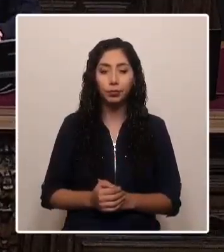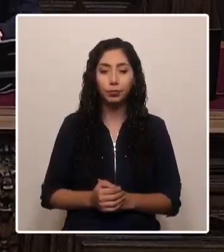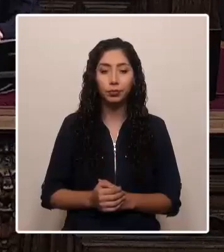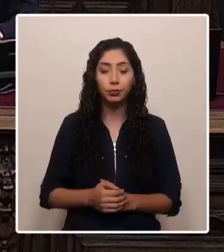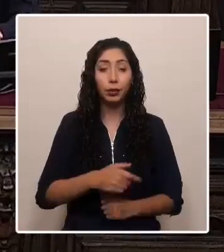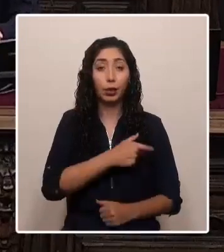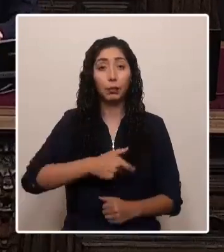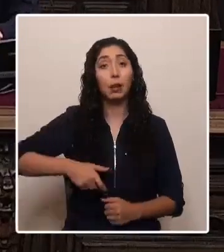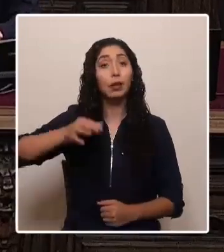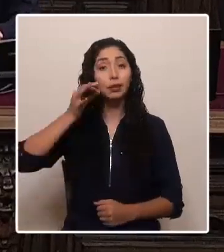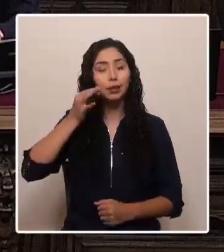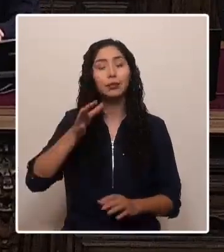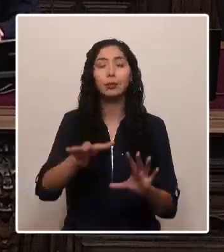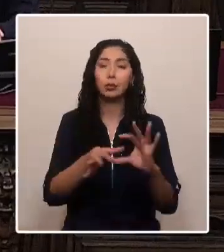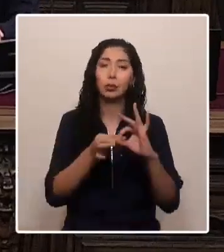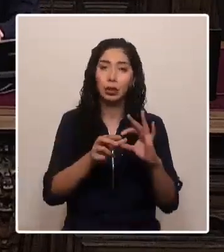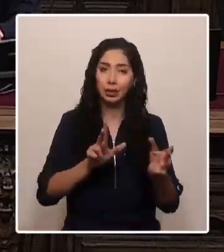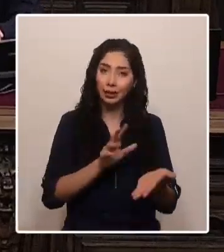Muchas gracias, señor secretario.